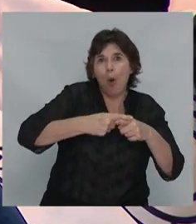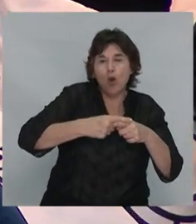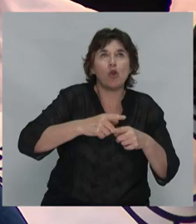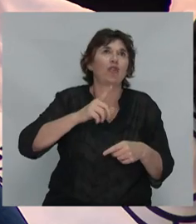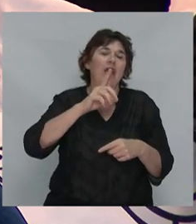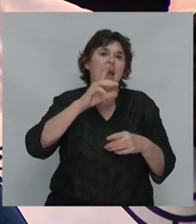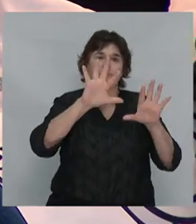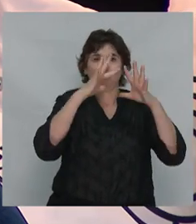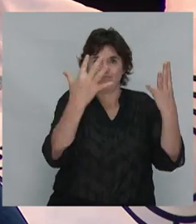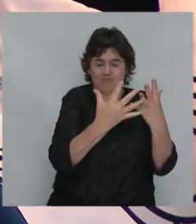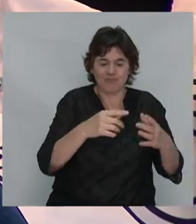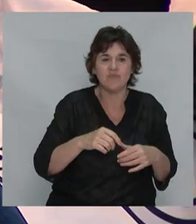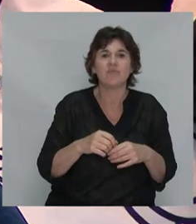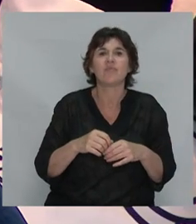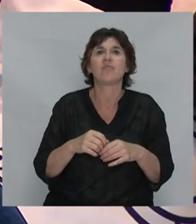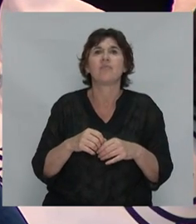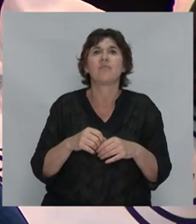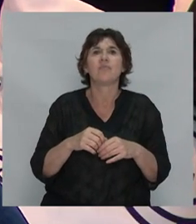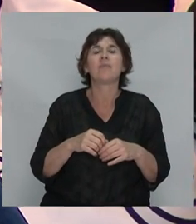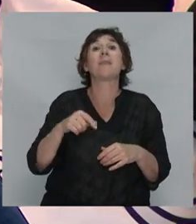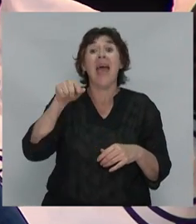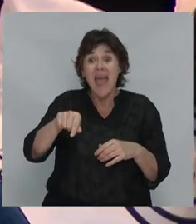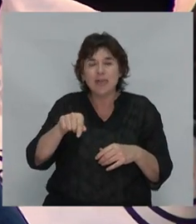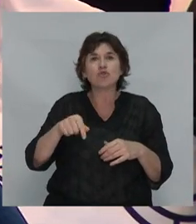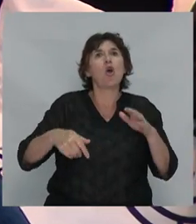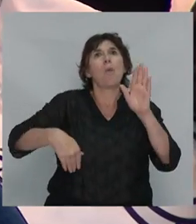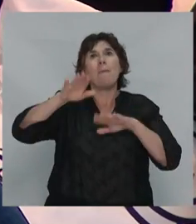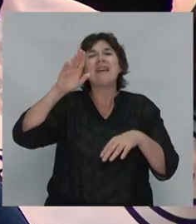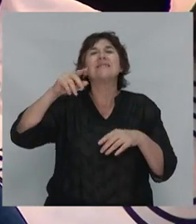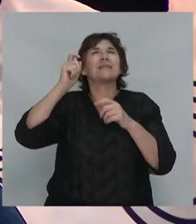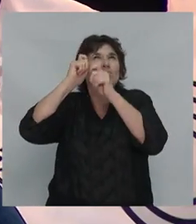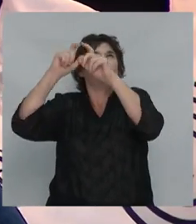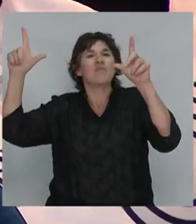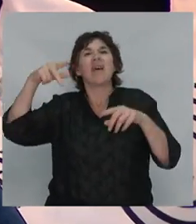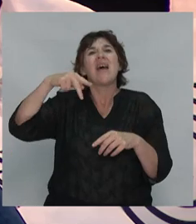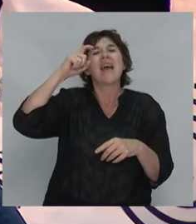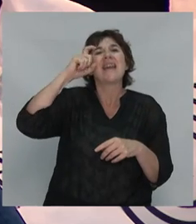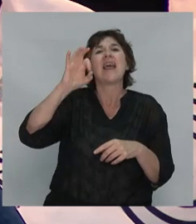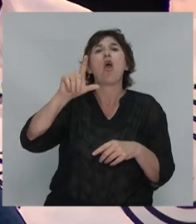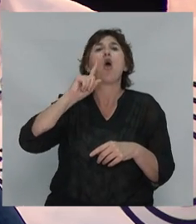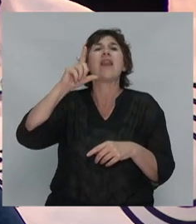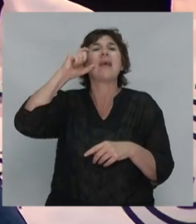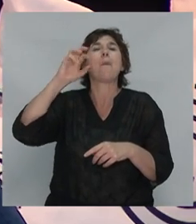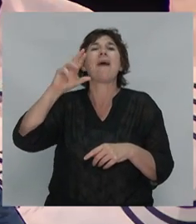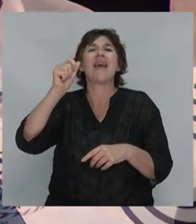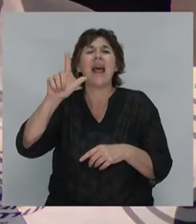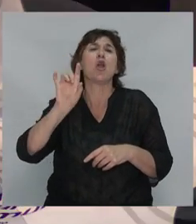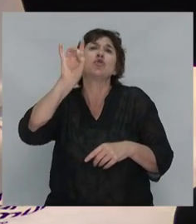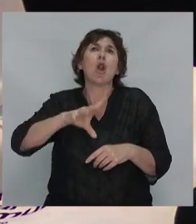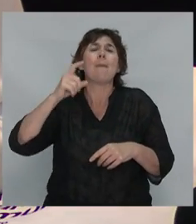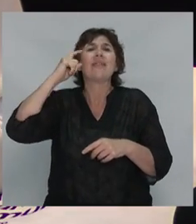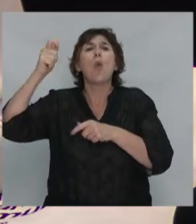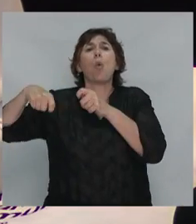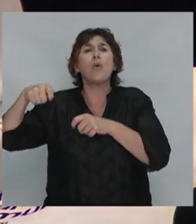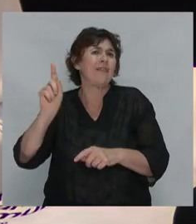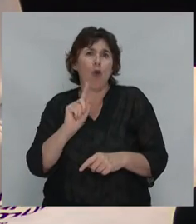económicamente es un ser neoliberal no es sólo un affair jurídico y por fin